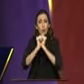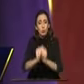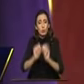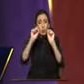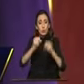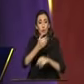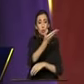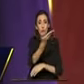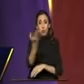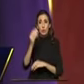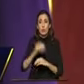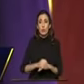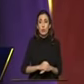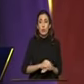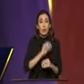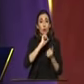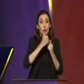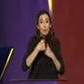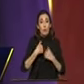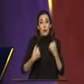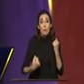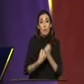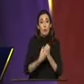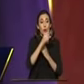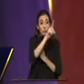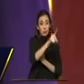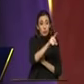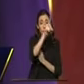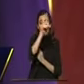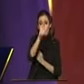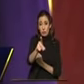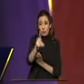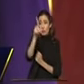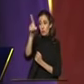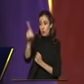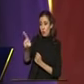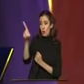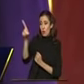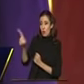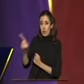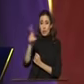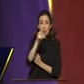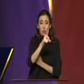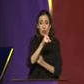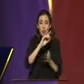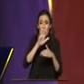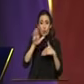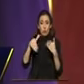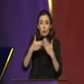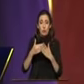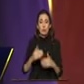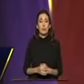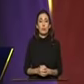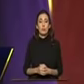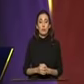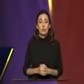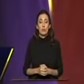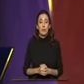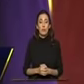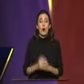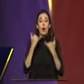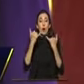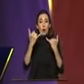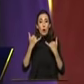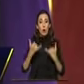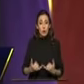Por eso cuento contigo. Cuento contigo. Cuento contigo, contigo y contigo. Por eso,